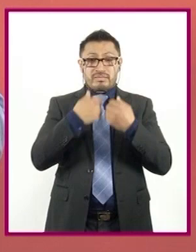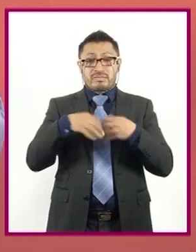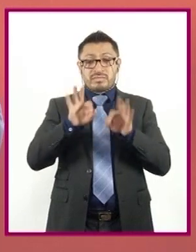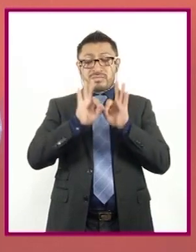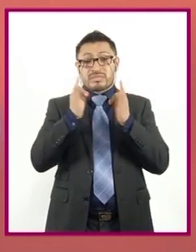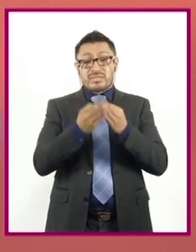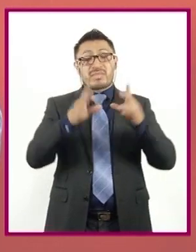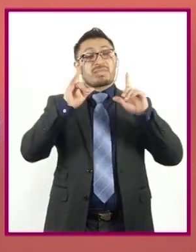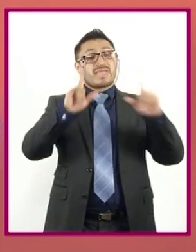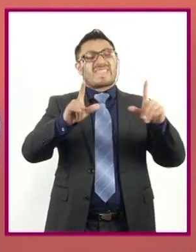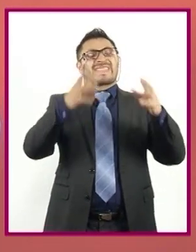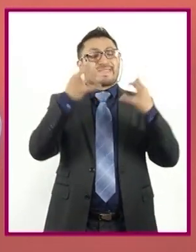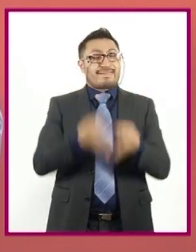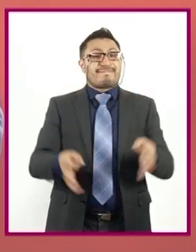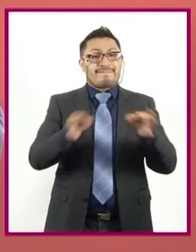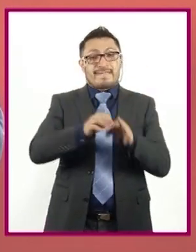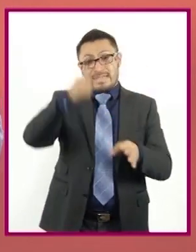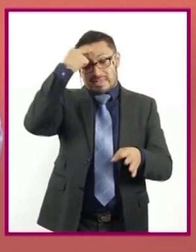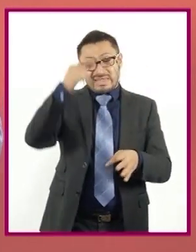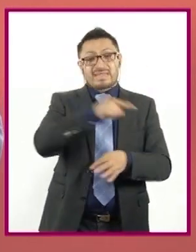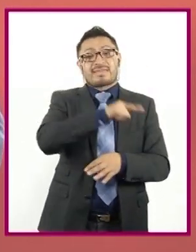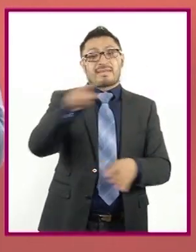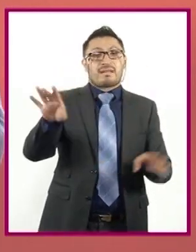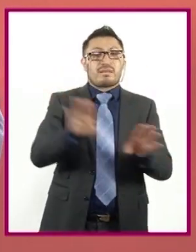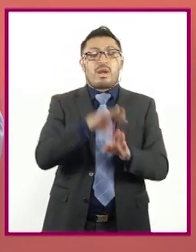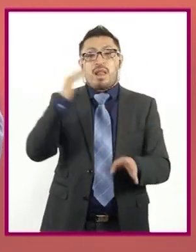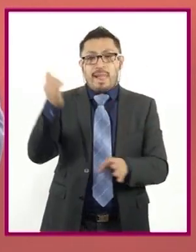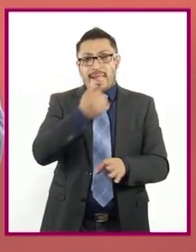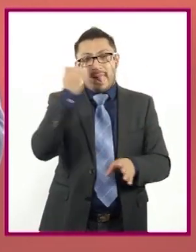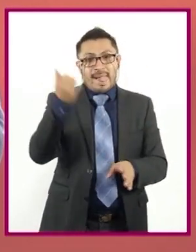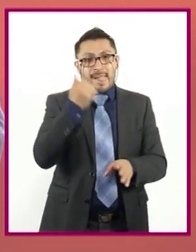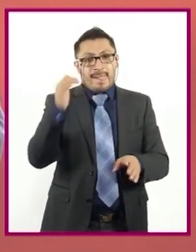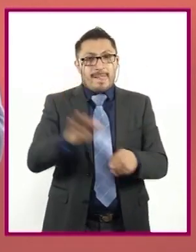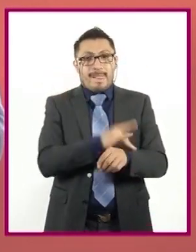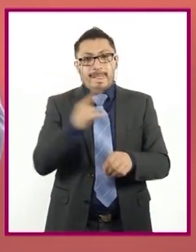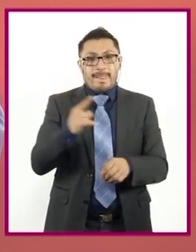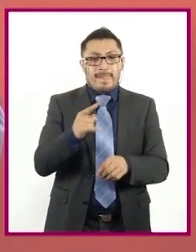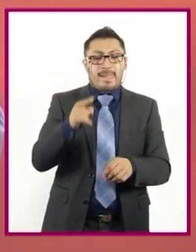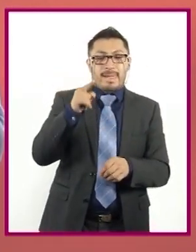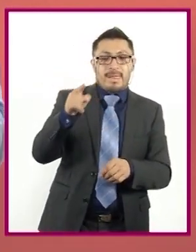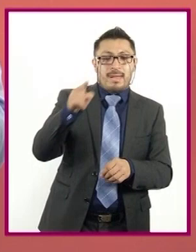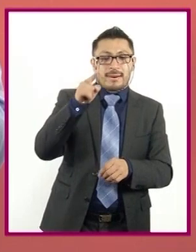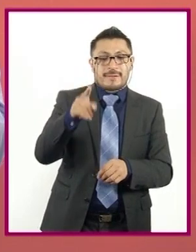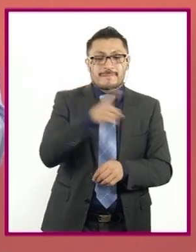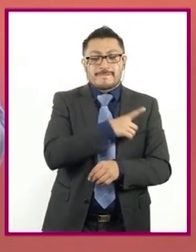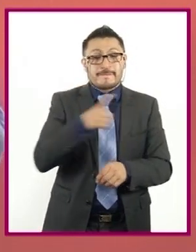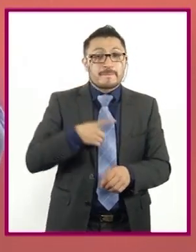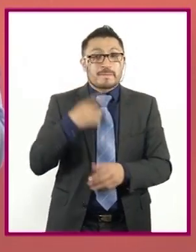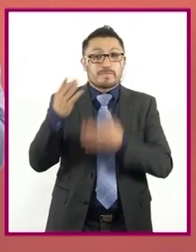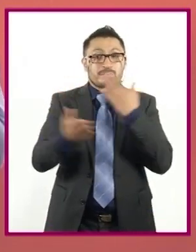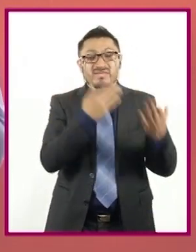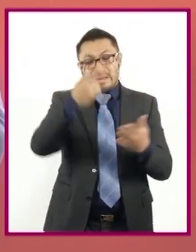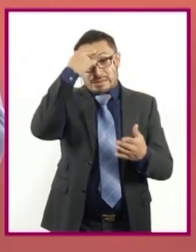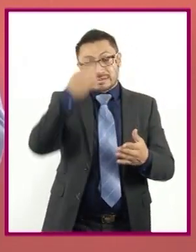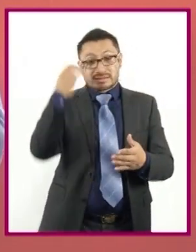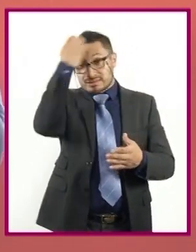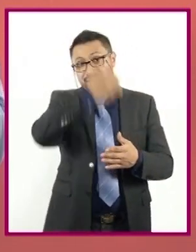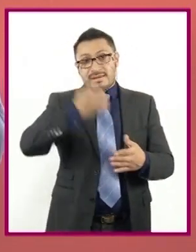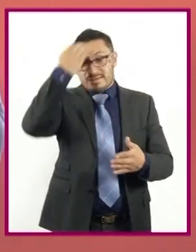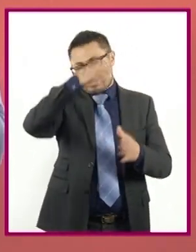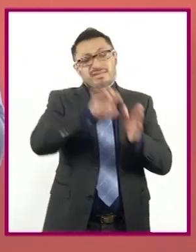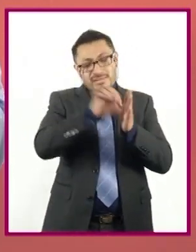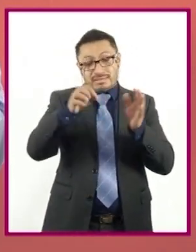muy significativas para ustedes como estudiantes, debido a que cuando deban de estudiar para un examen, por